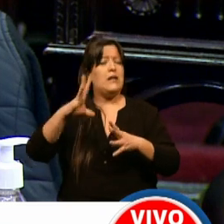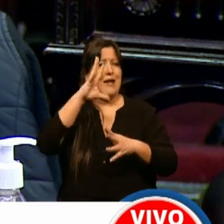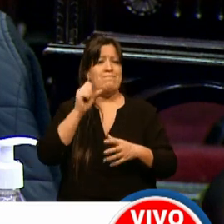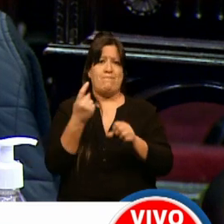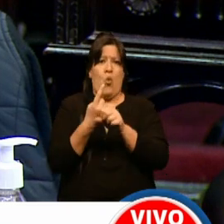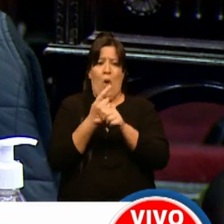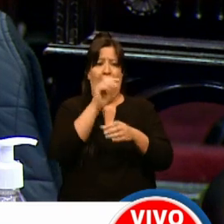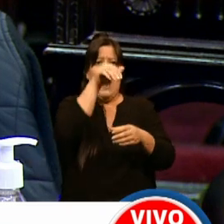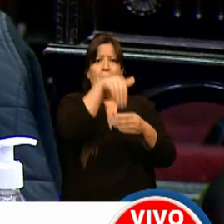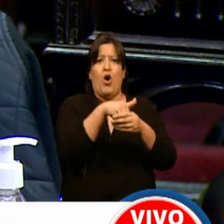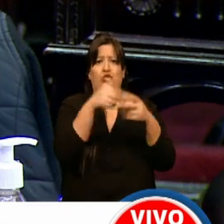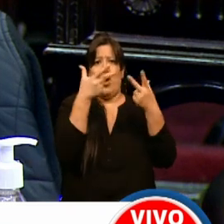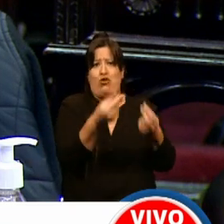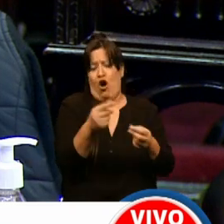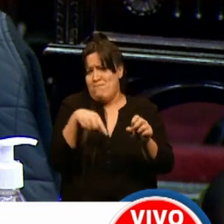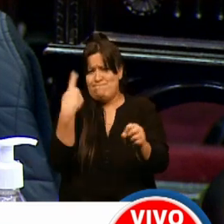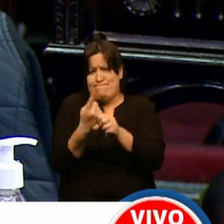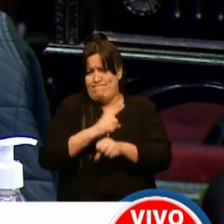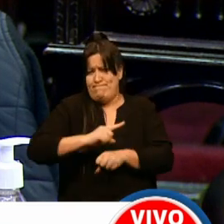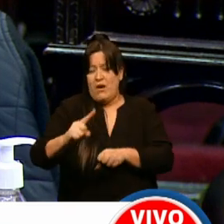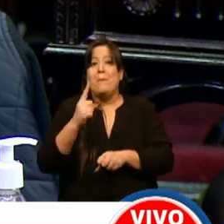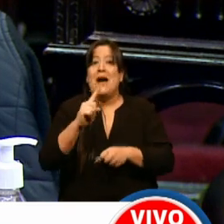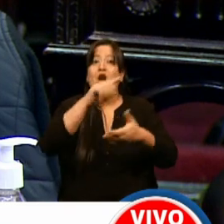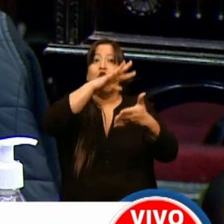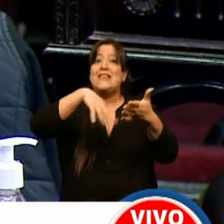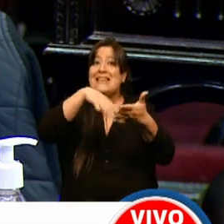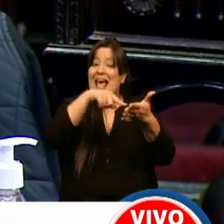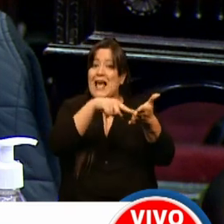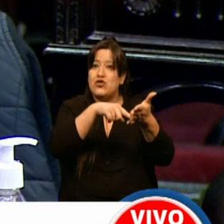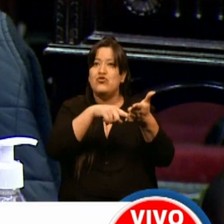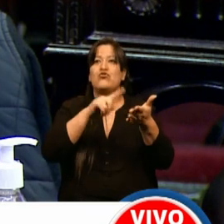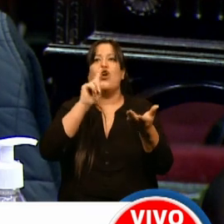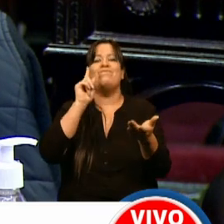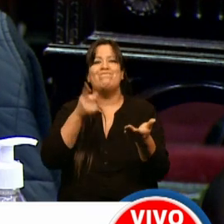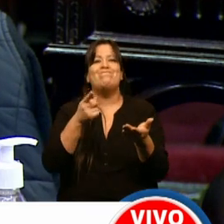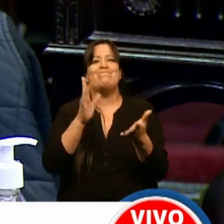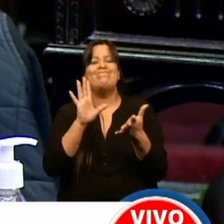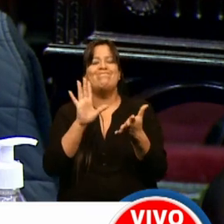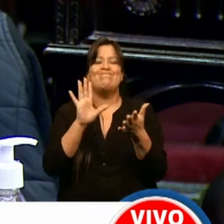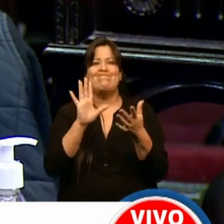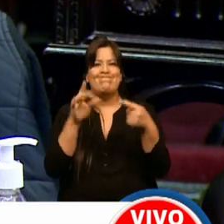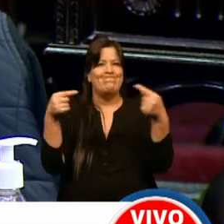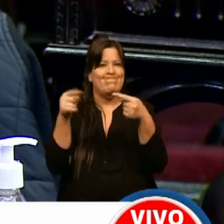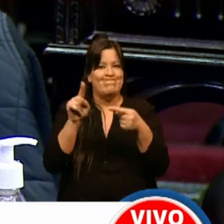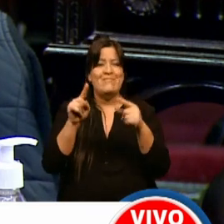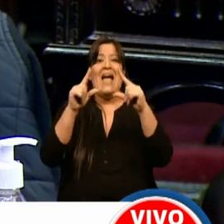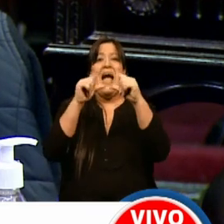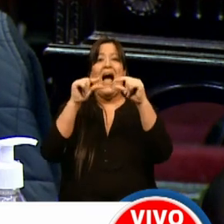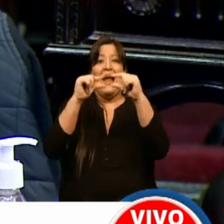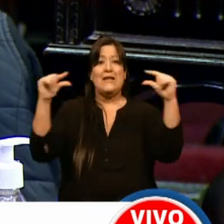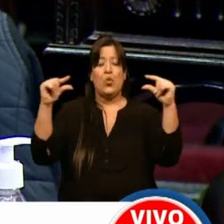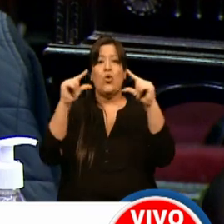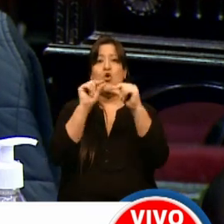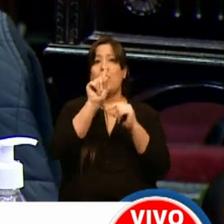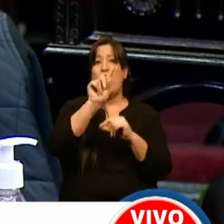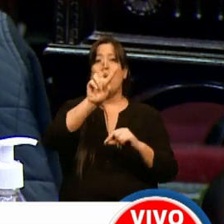en contra de este proyecto pero en este texto hay algo que también me impide votarlo a favor el artículo 1º de